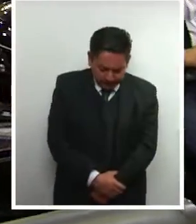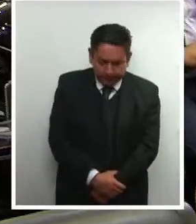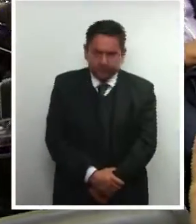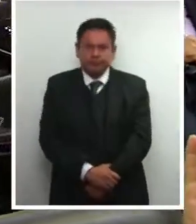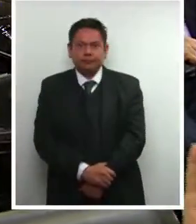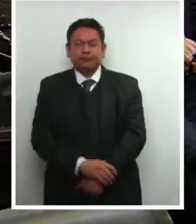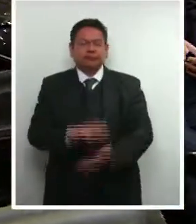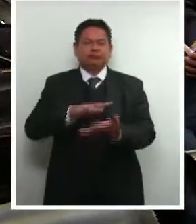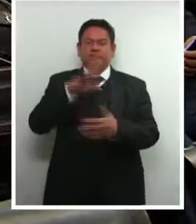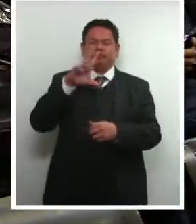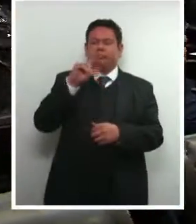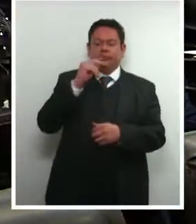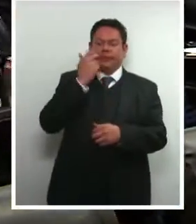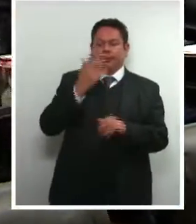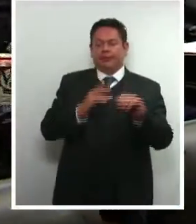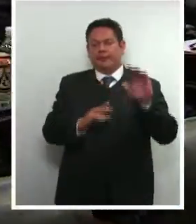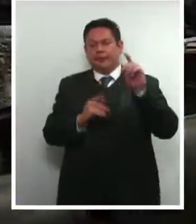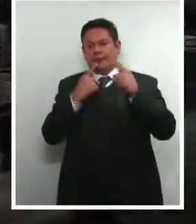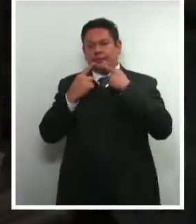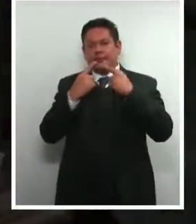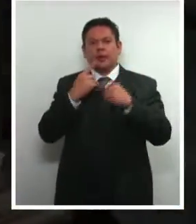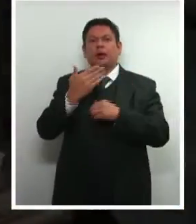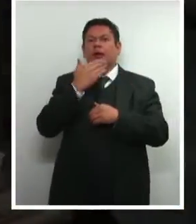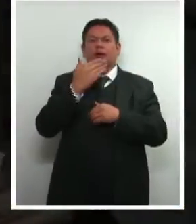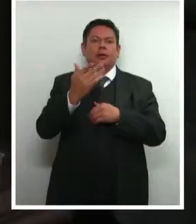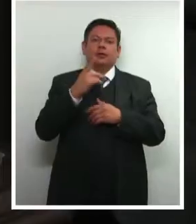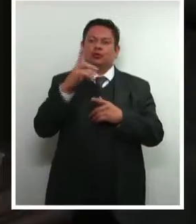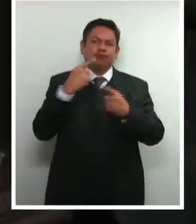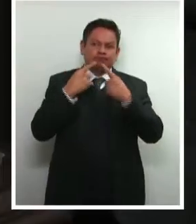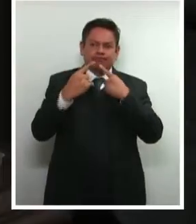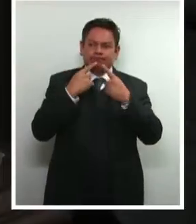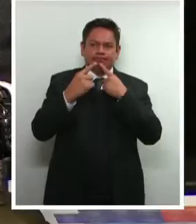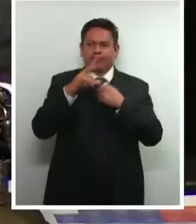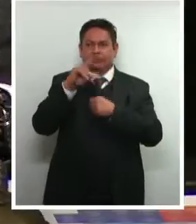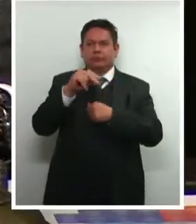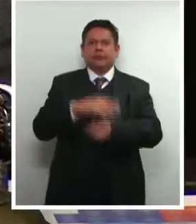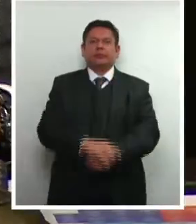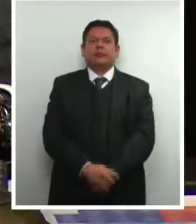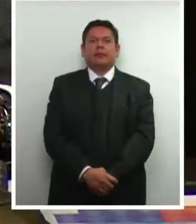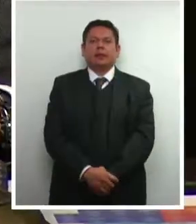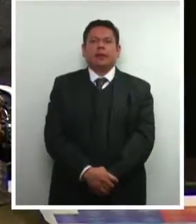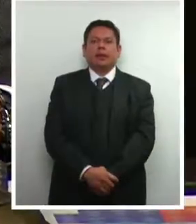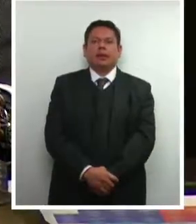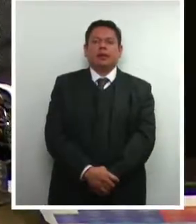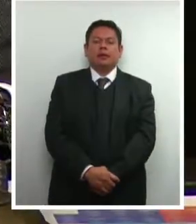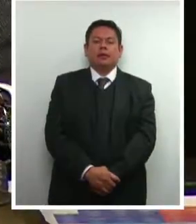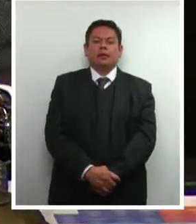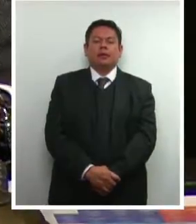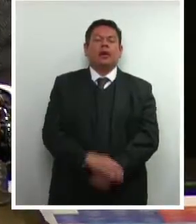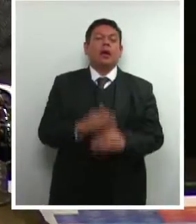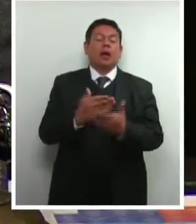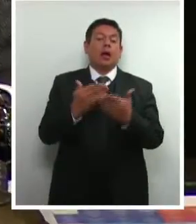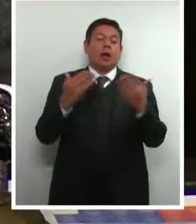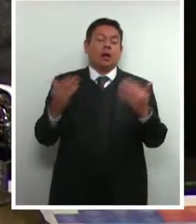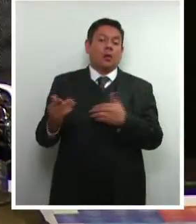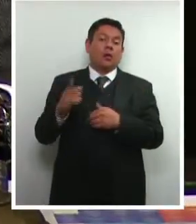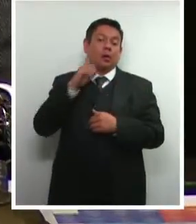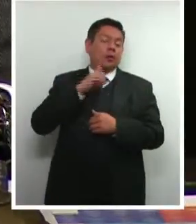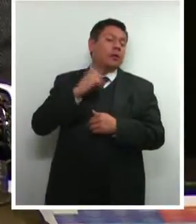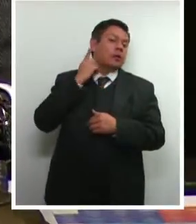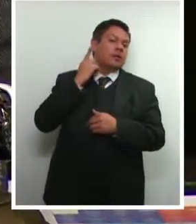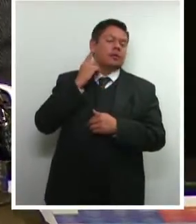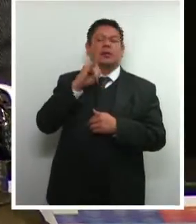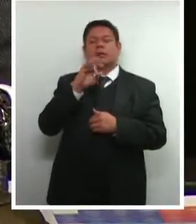Mayoría por la negativa, señor presidente. No se admite a discusión. Tiene el uso de la palabra la diputada Irma